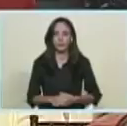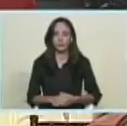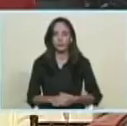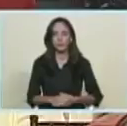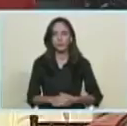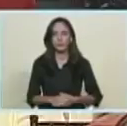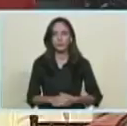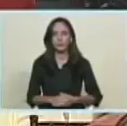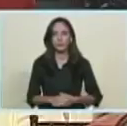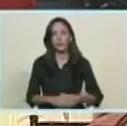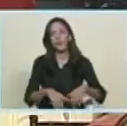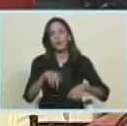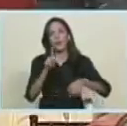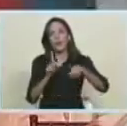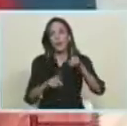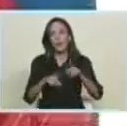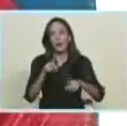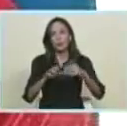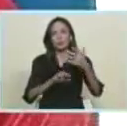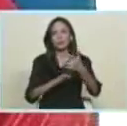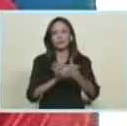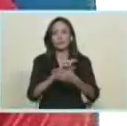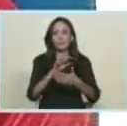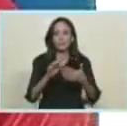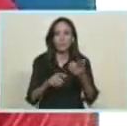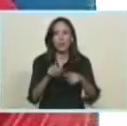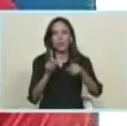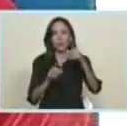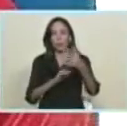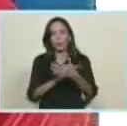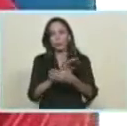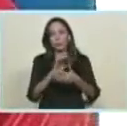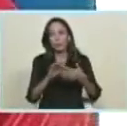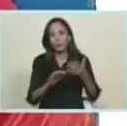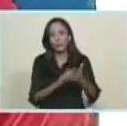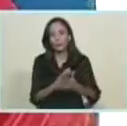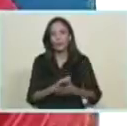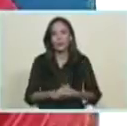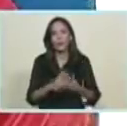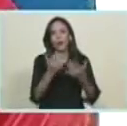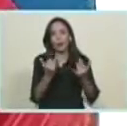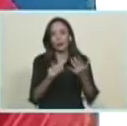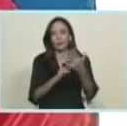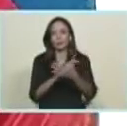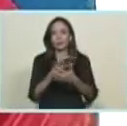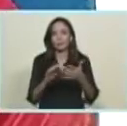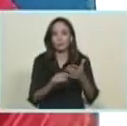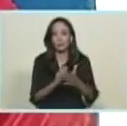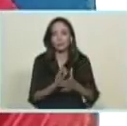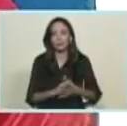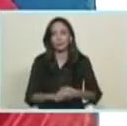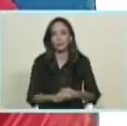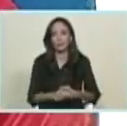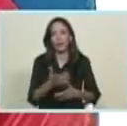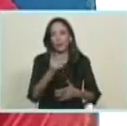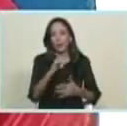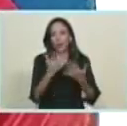Dado las circunstancias que estamos enfrentando.